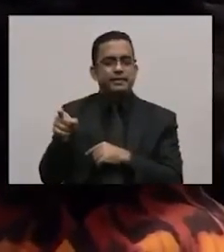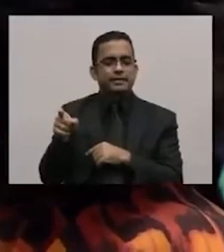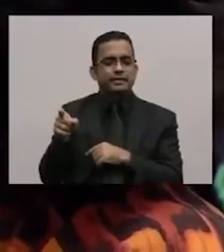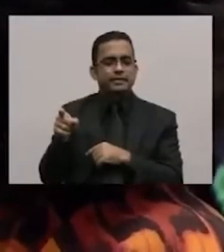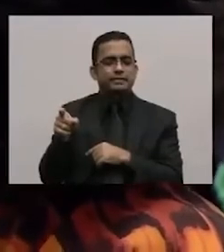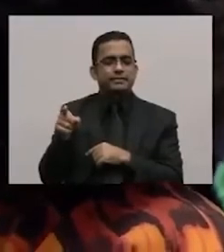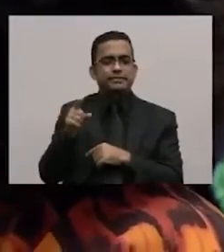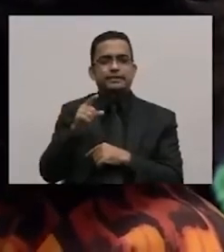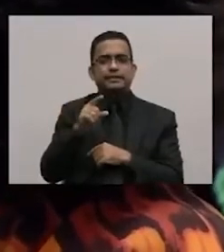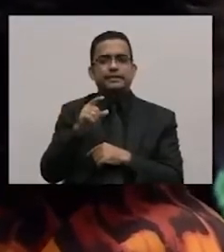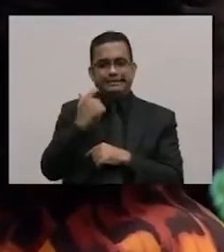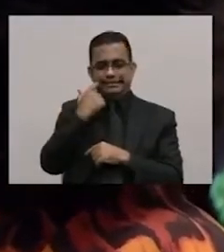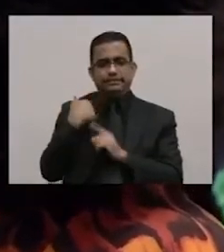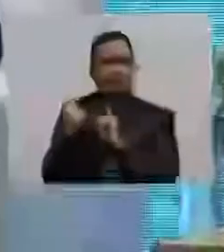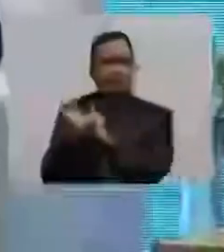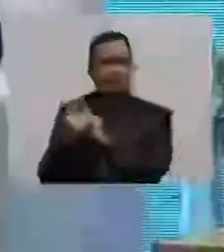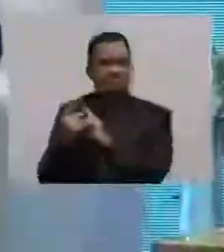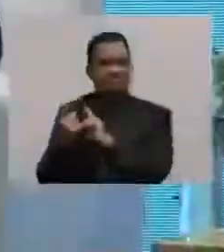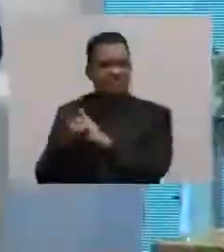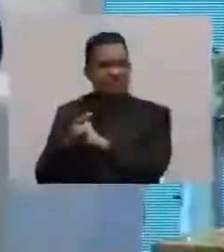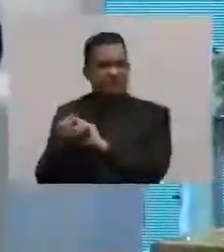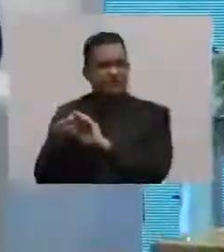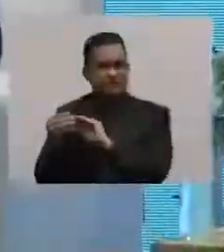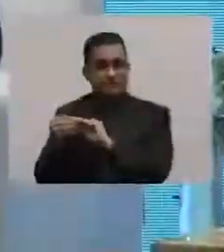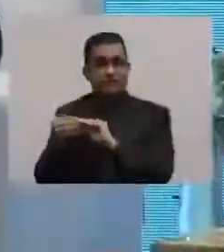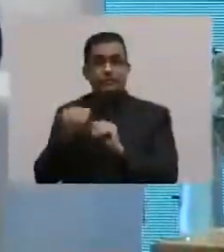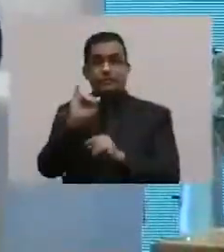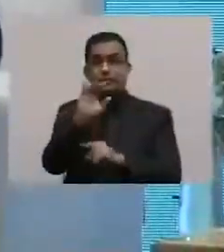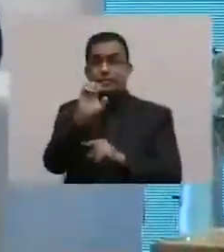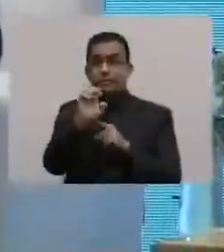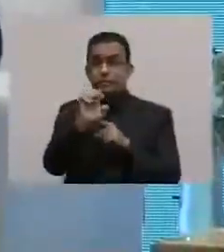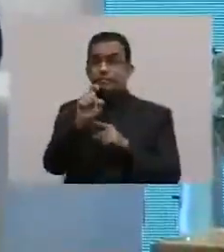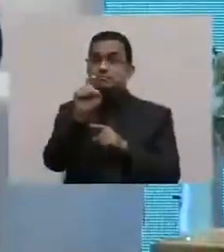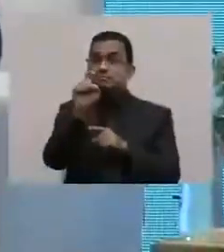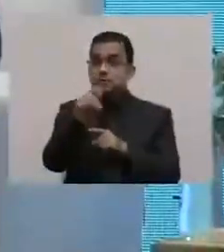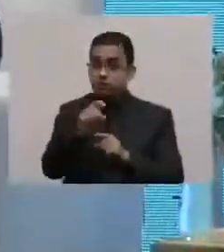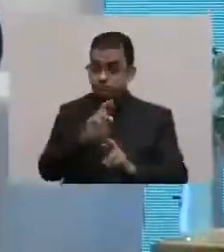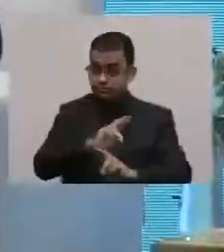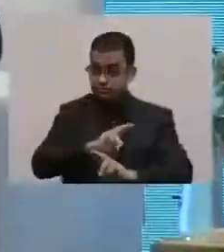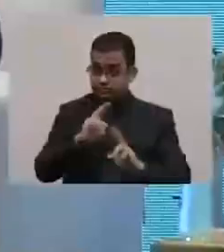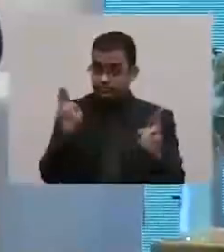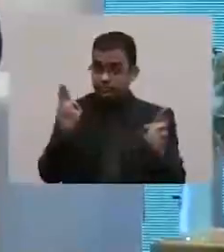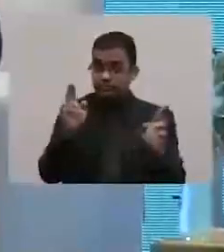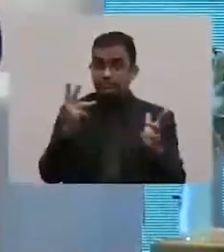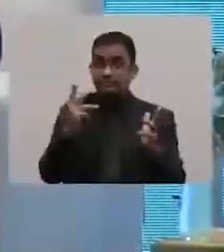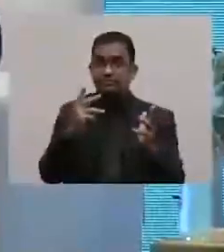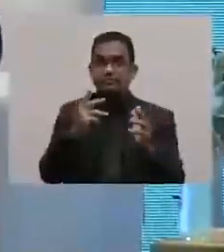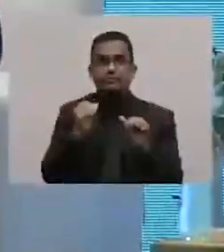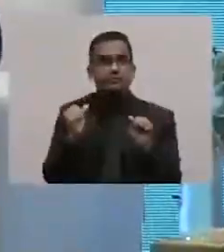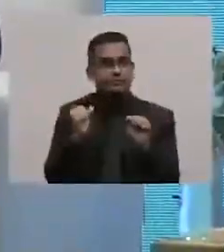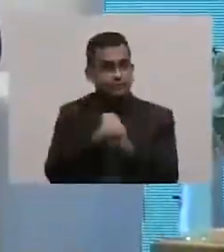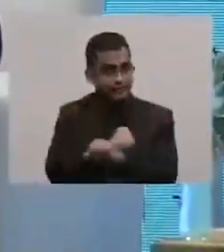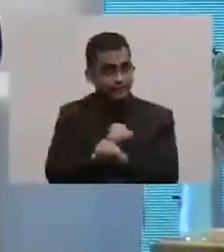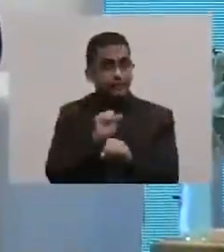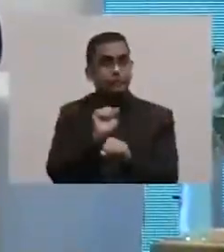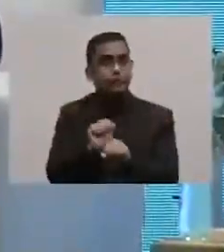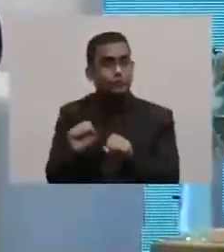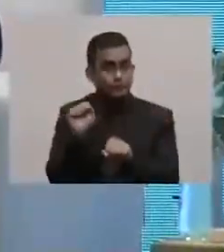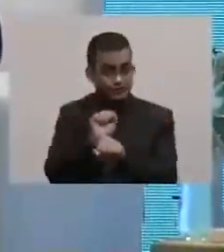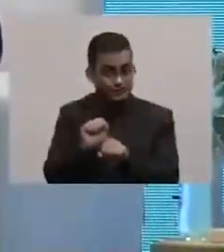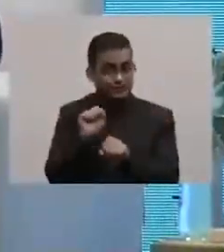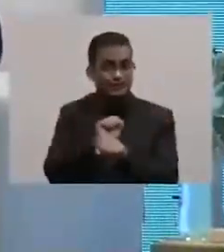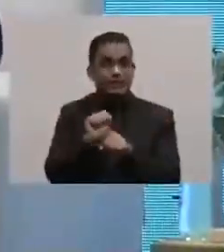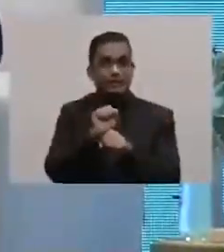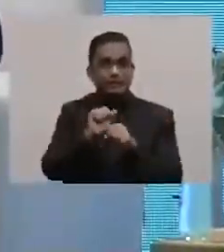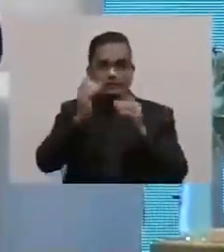al doctor Chamín ahorita: la Junta se tiene que preparar para trabajar con la ley que tiene. Es la manera